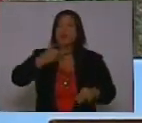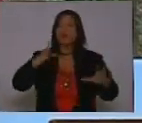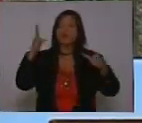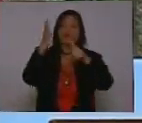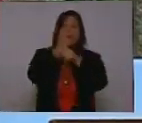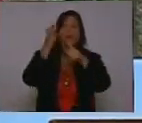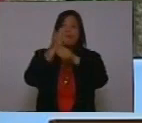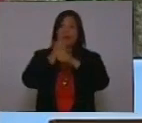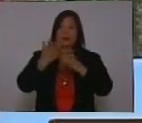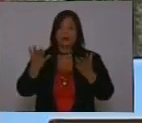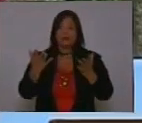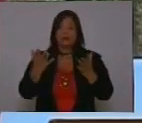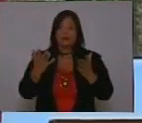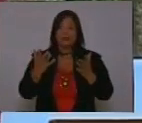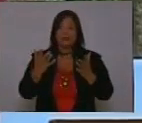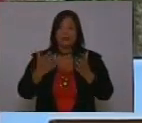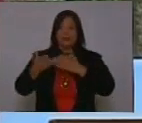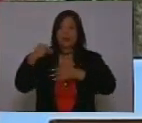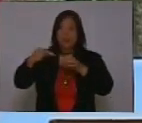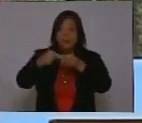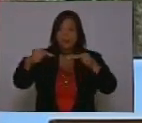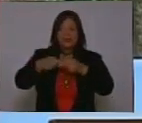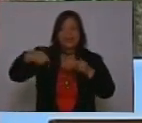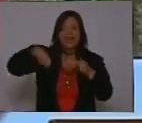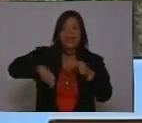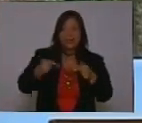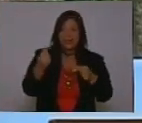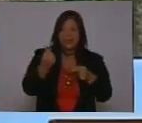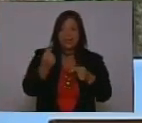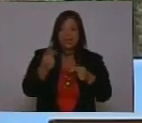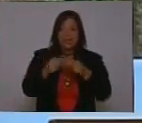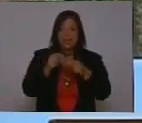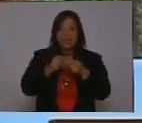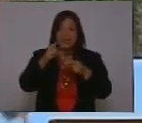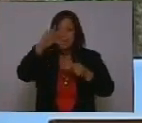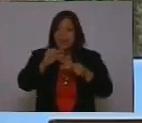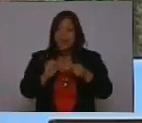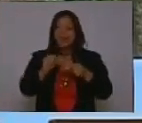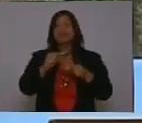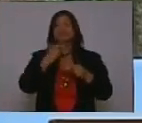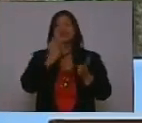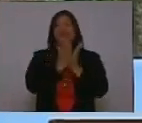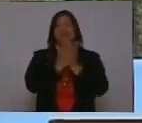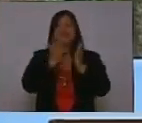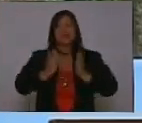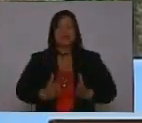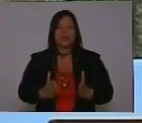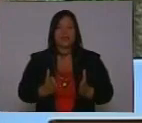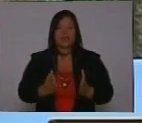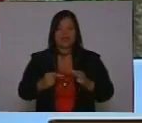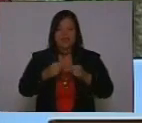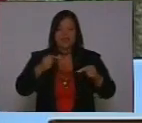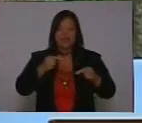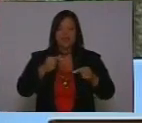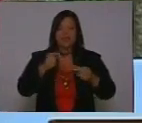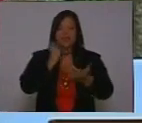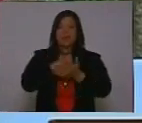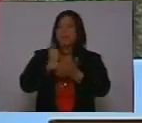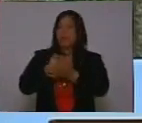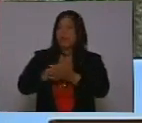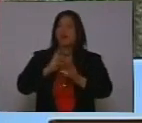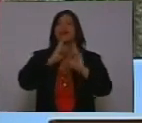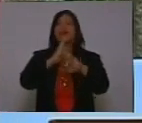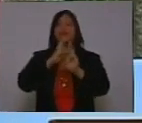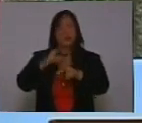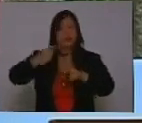conquistadas, como el pasaje estudiantil, también vamos a trabajar en cuanto a eso. Le vamos a dar respuesta a todos los estudiantes que en